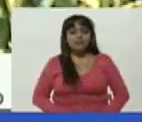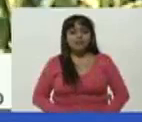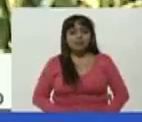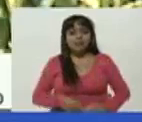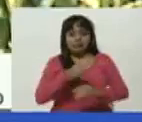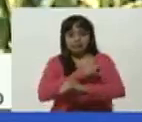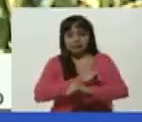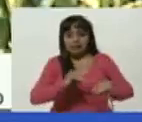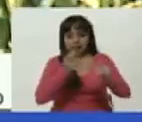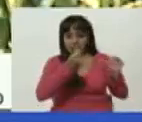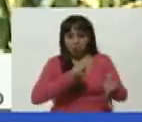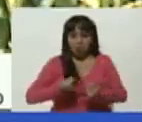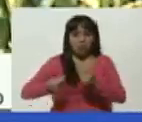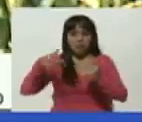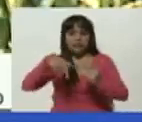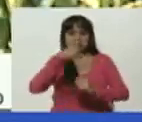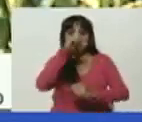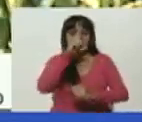cierre económico de este año.